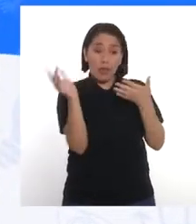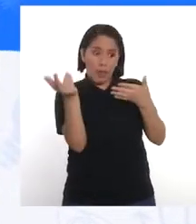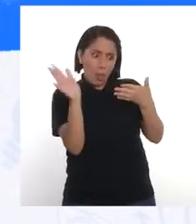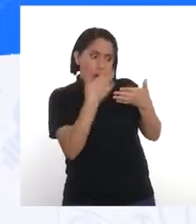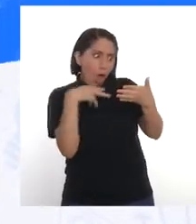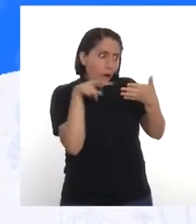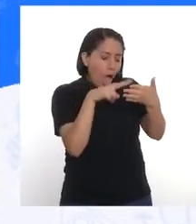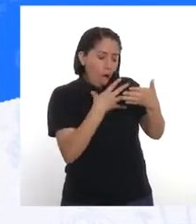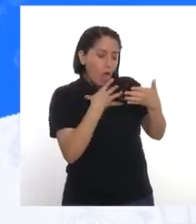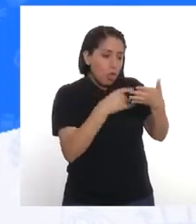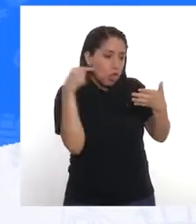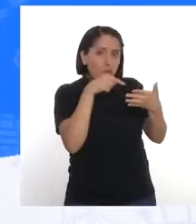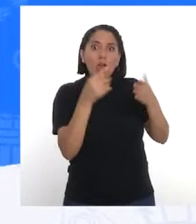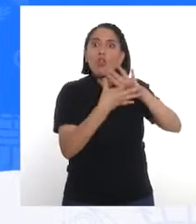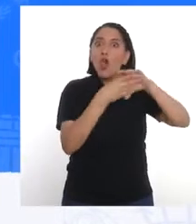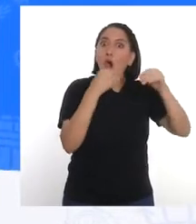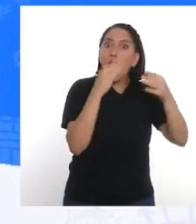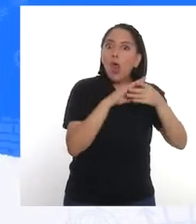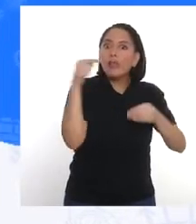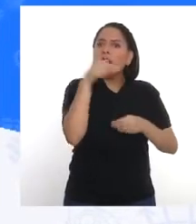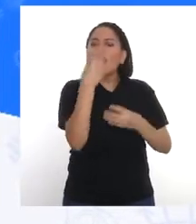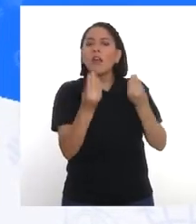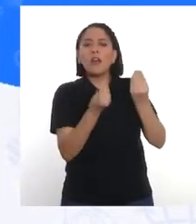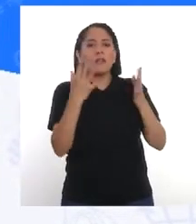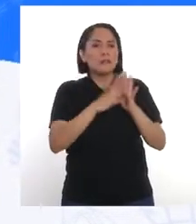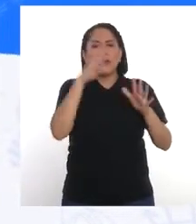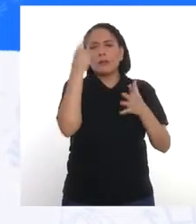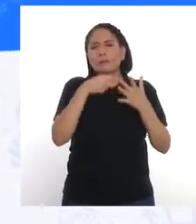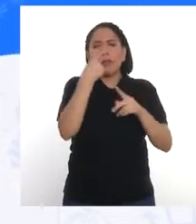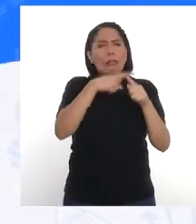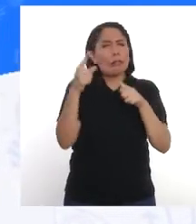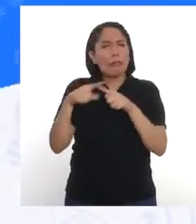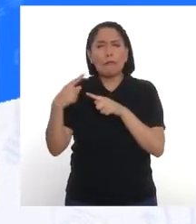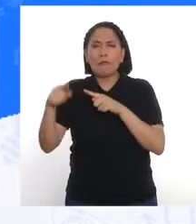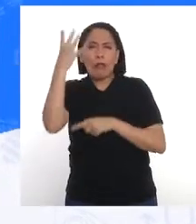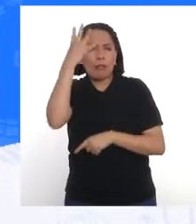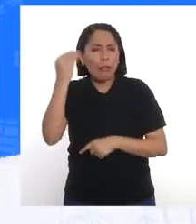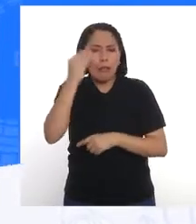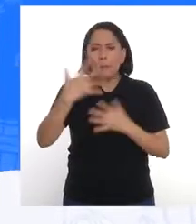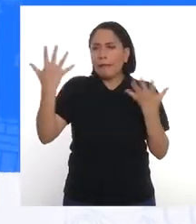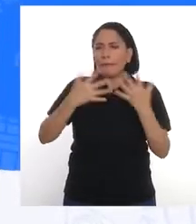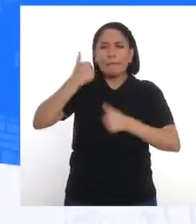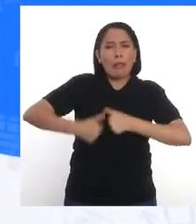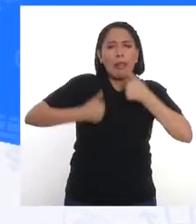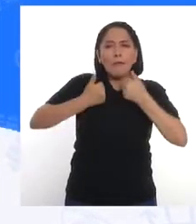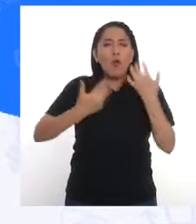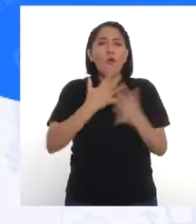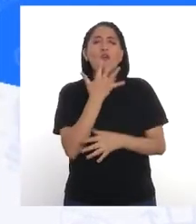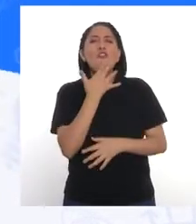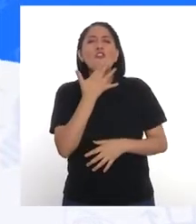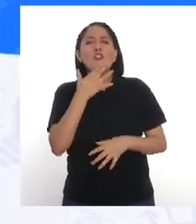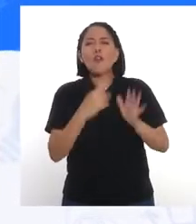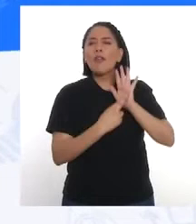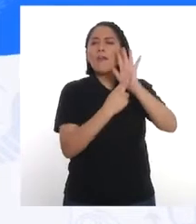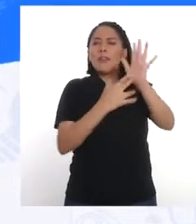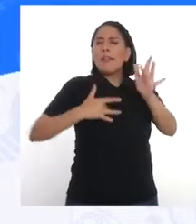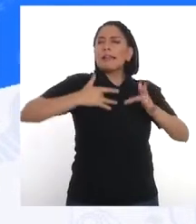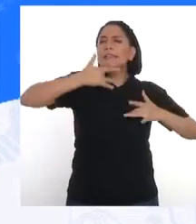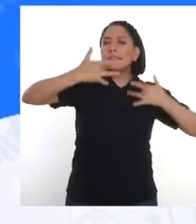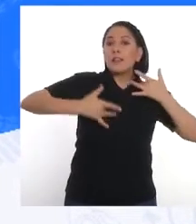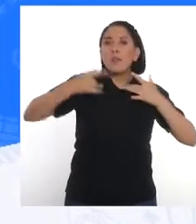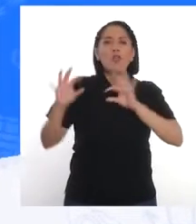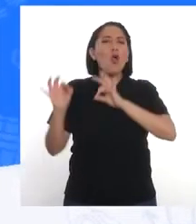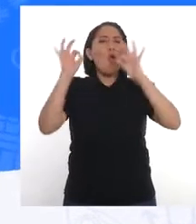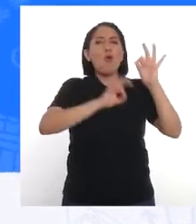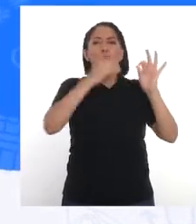pero también de ayudar a la narración de la historia. Como en muchas situaciones de la vida cotidiana, los colores representan sentimientos y en los